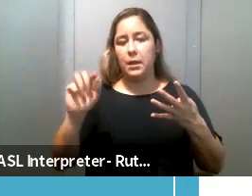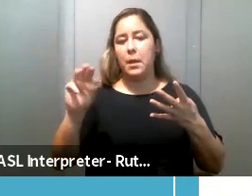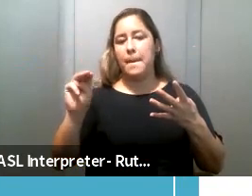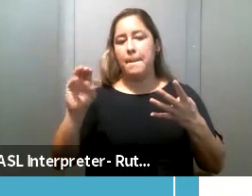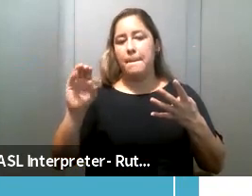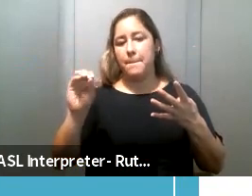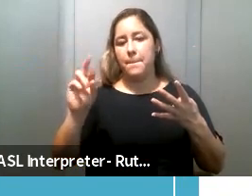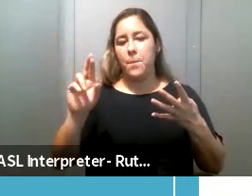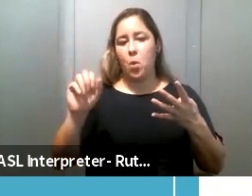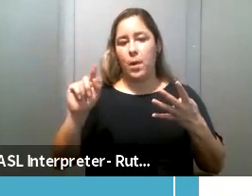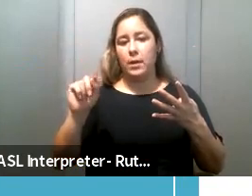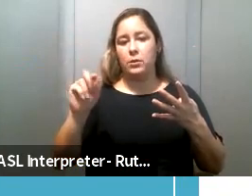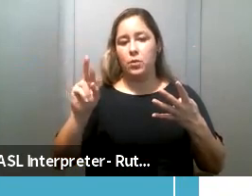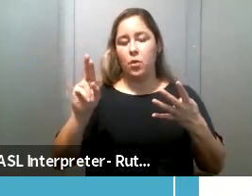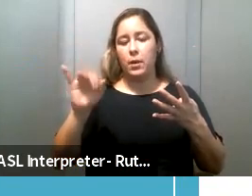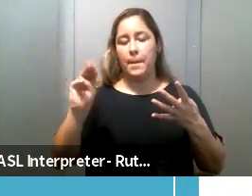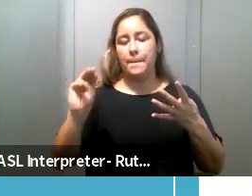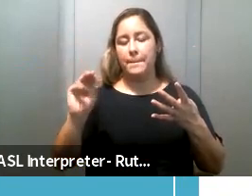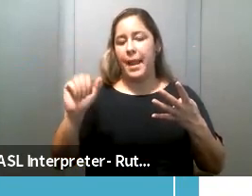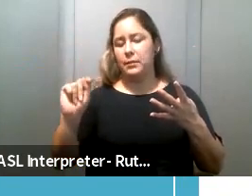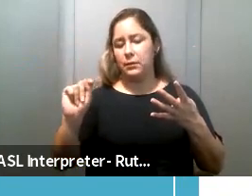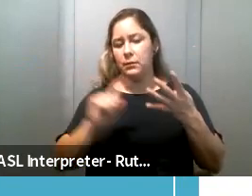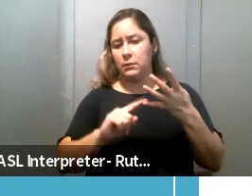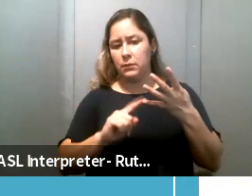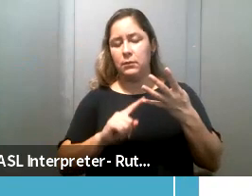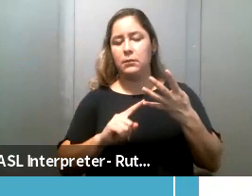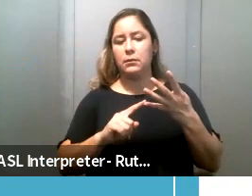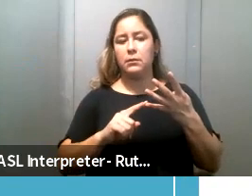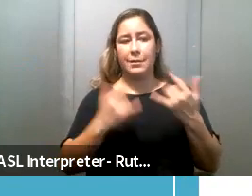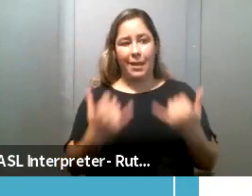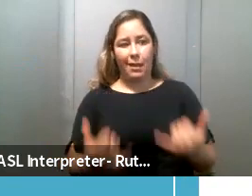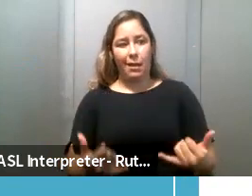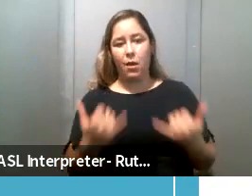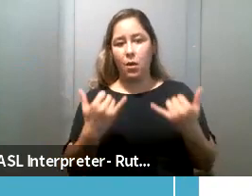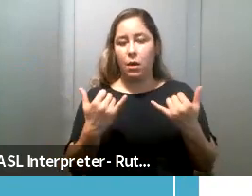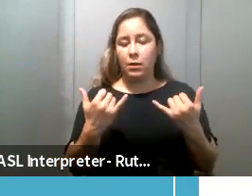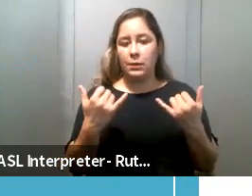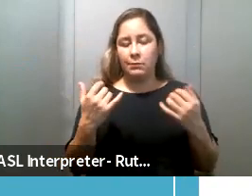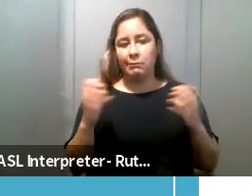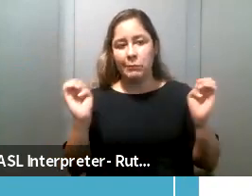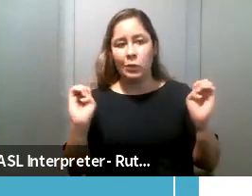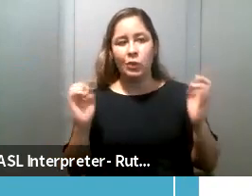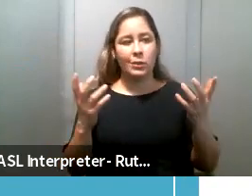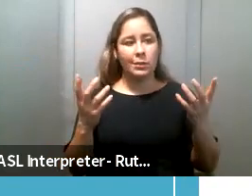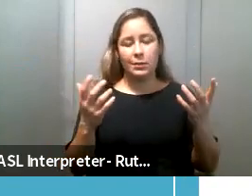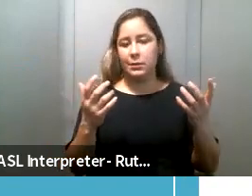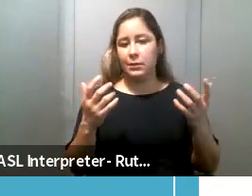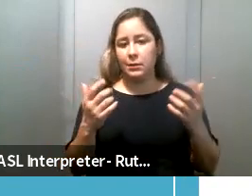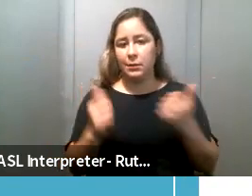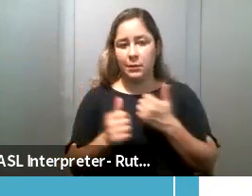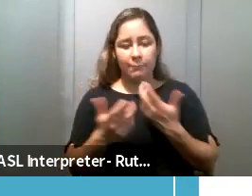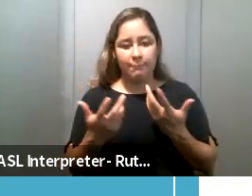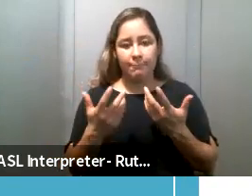que durante esta emergencia que estamos viviendo, personas no sean detenidos ni deportados.